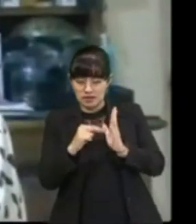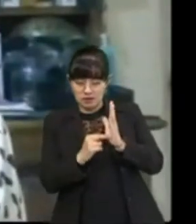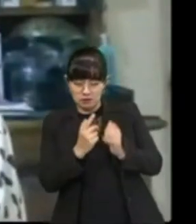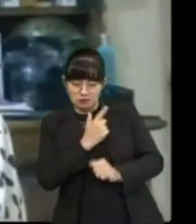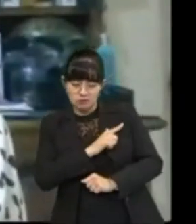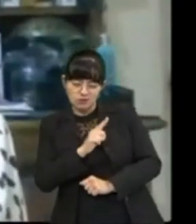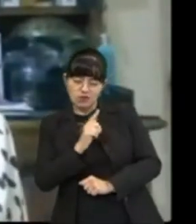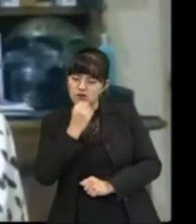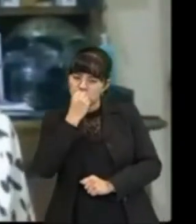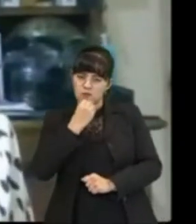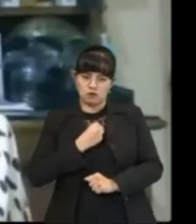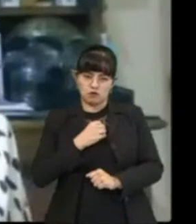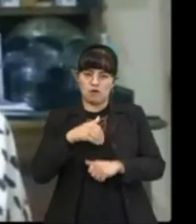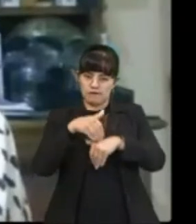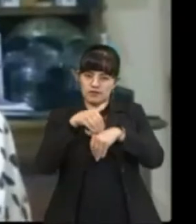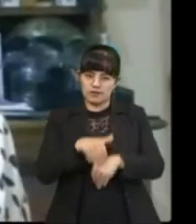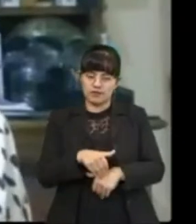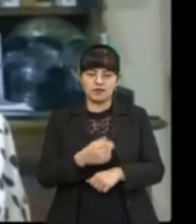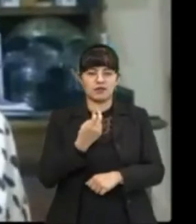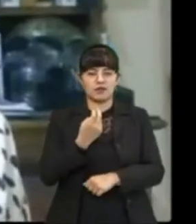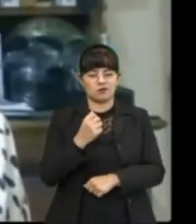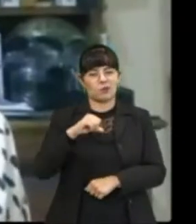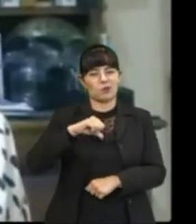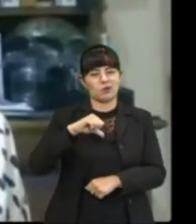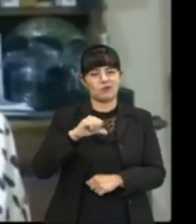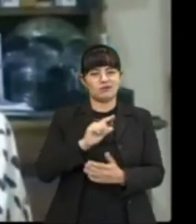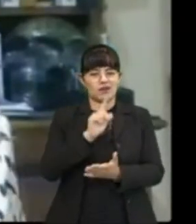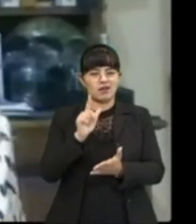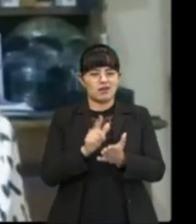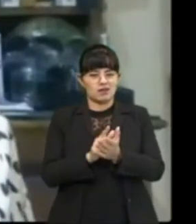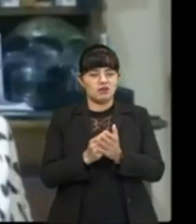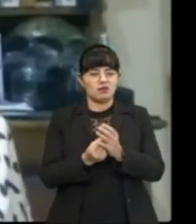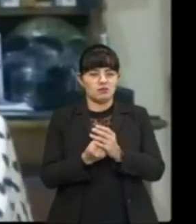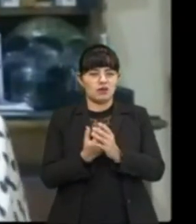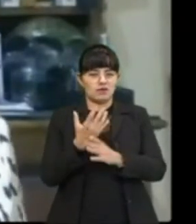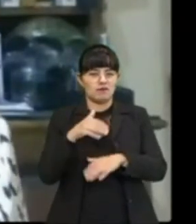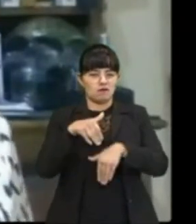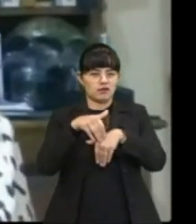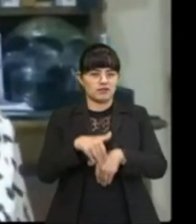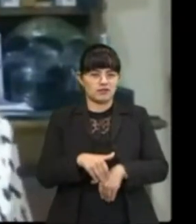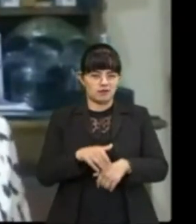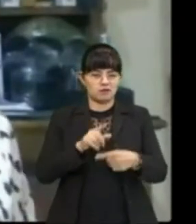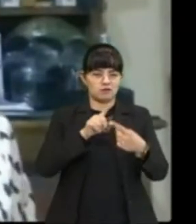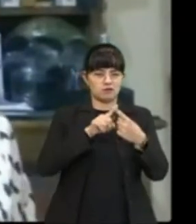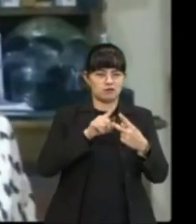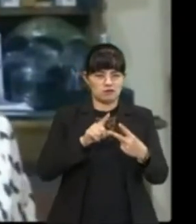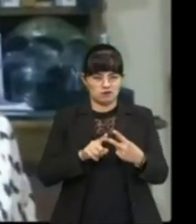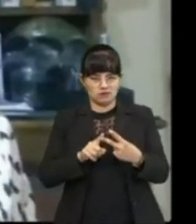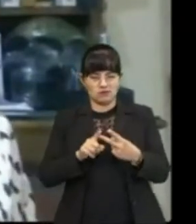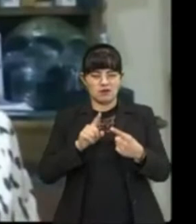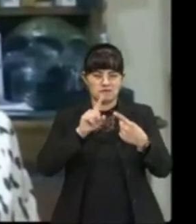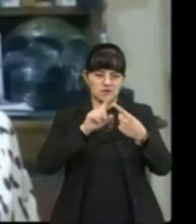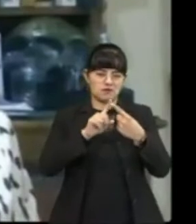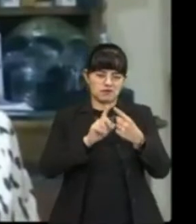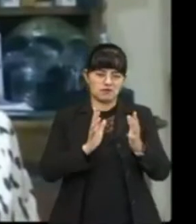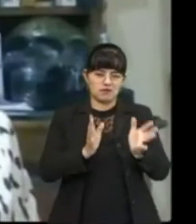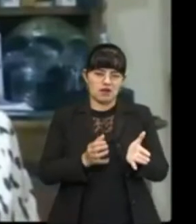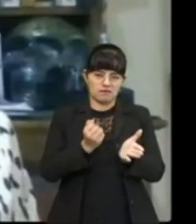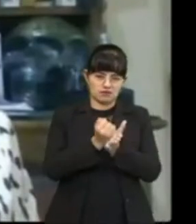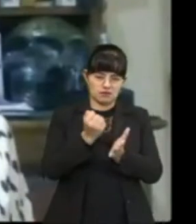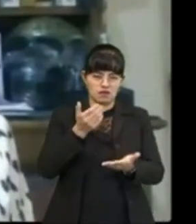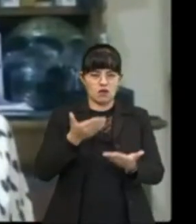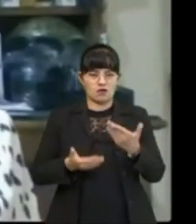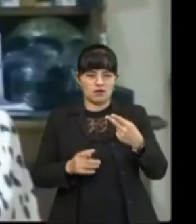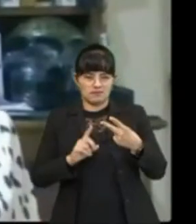pueden reelegir. Si ese fue el criterio que siguieron, probablemente por eso la dejaron fuera, porque ella estaría por concluir su mandato, si